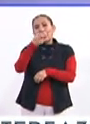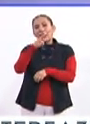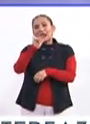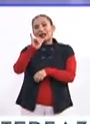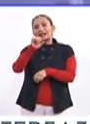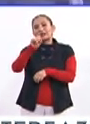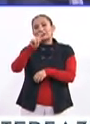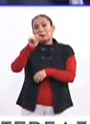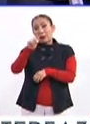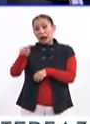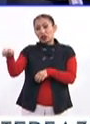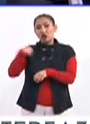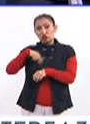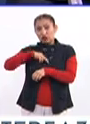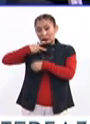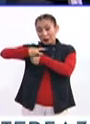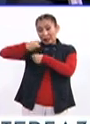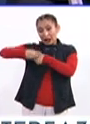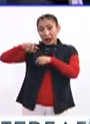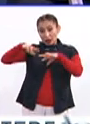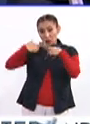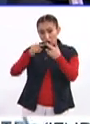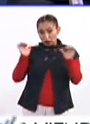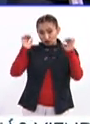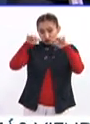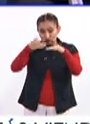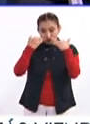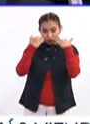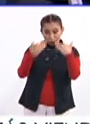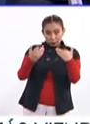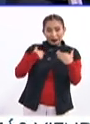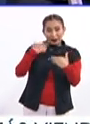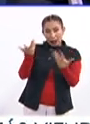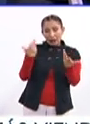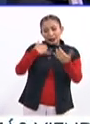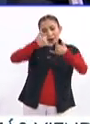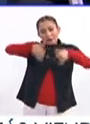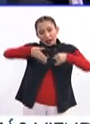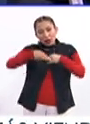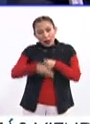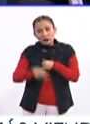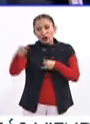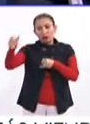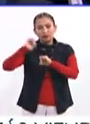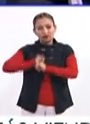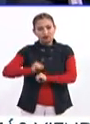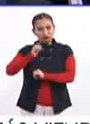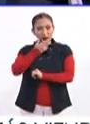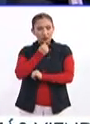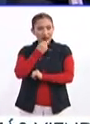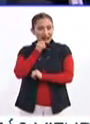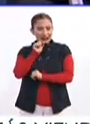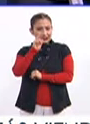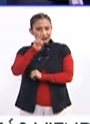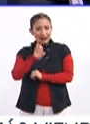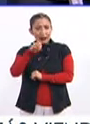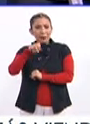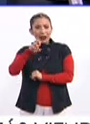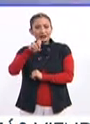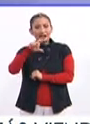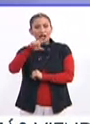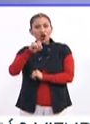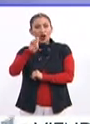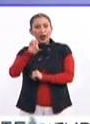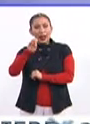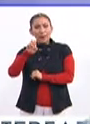bueno, fuimos un organismo invitado a esta reunión. Estuvimos efectivamente en el acto de apertura, donde el canciller mexicano Marcelo Ebrard dio